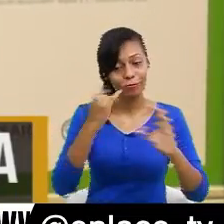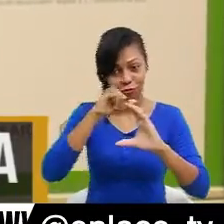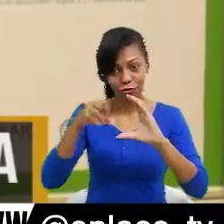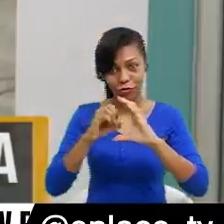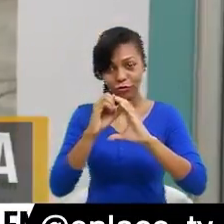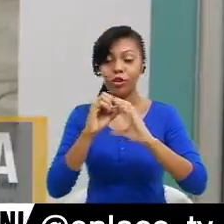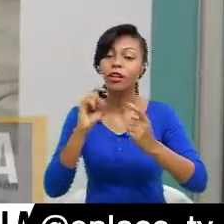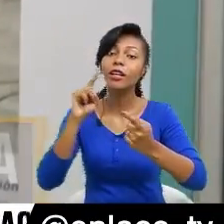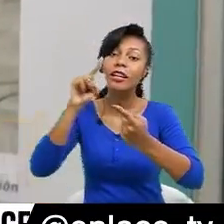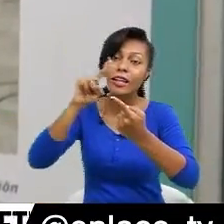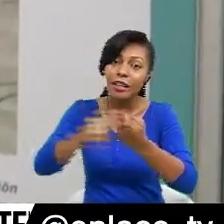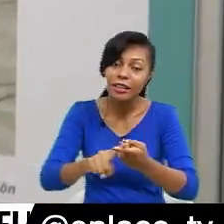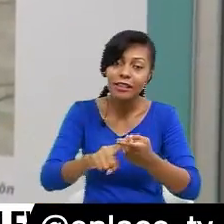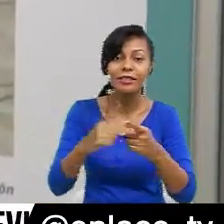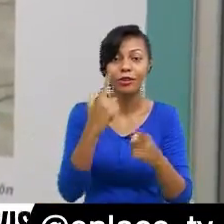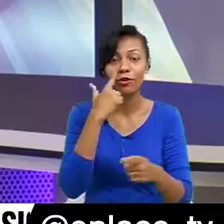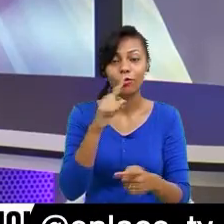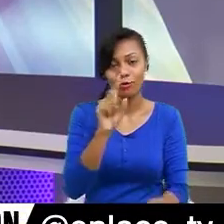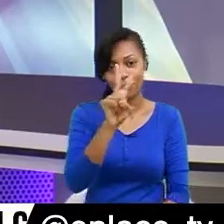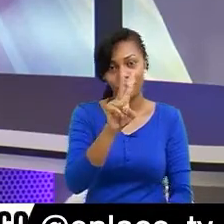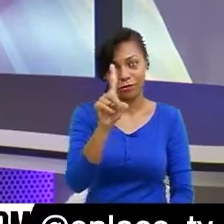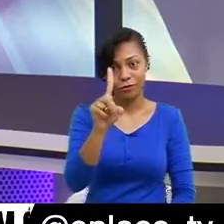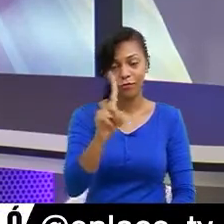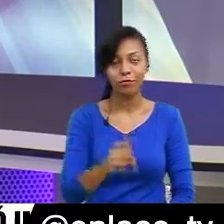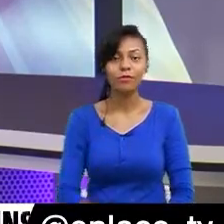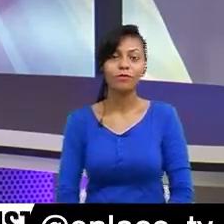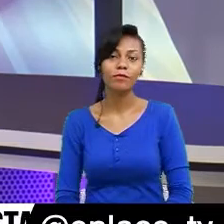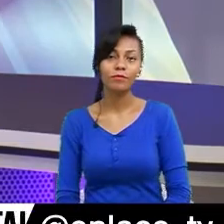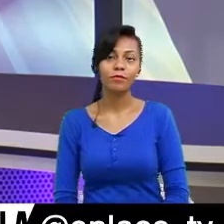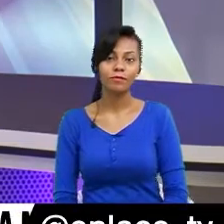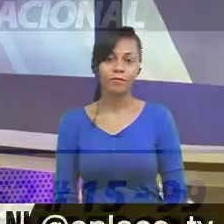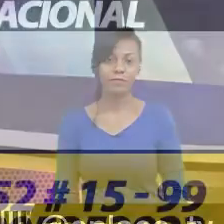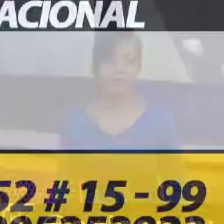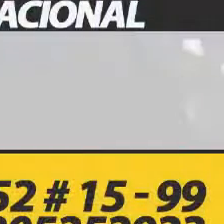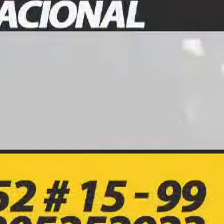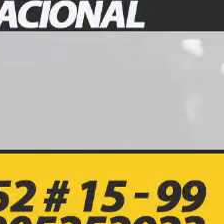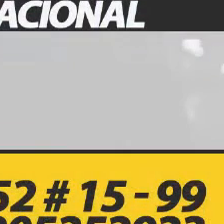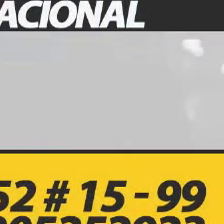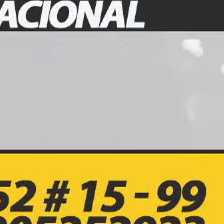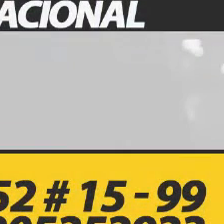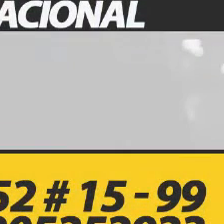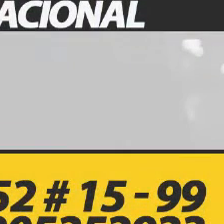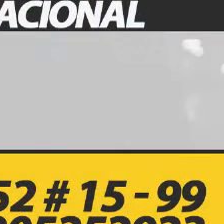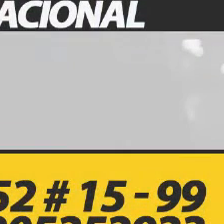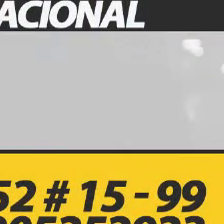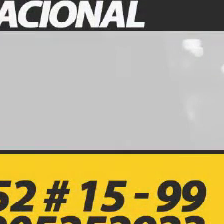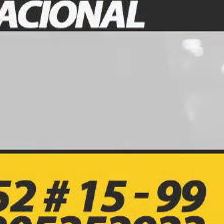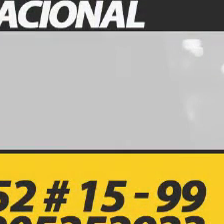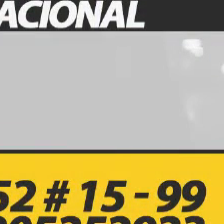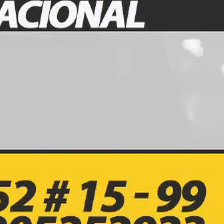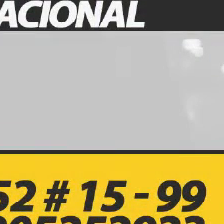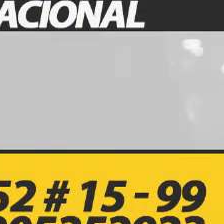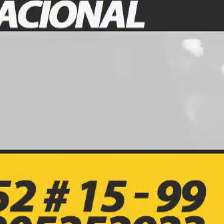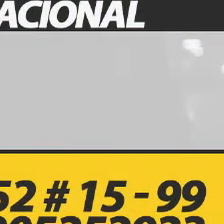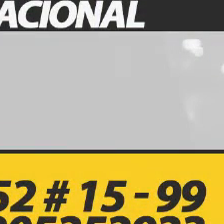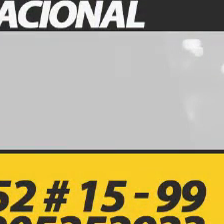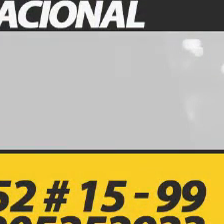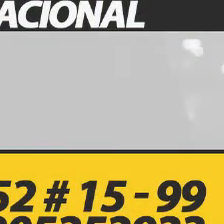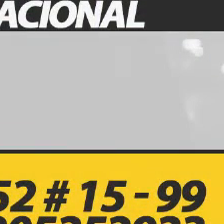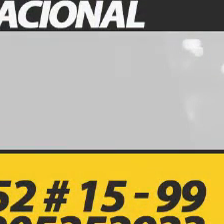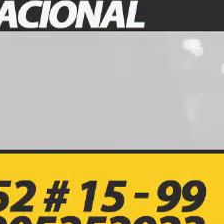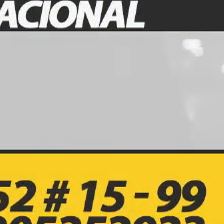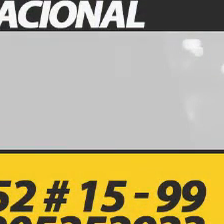hasta el próximo 21 de julio. Estudia en el Instituto Nacional del Petróleo, INAP, nuevos programas en logística